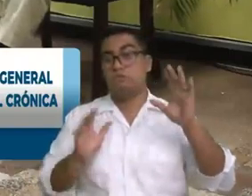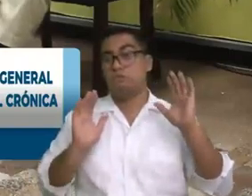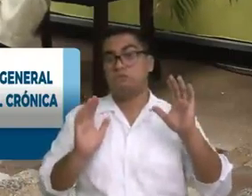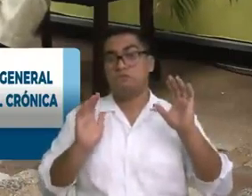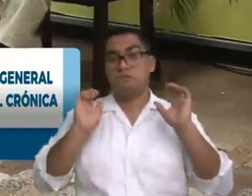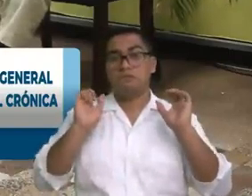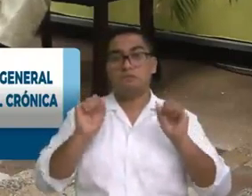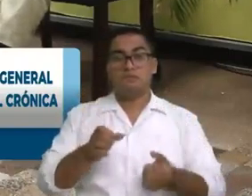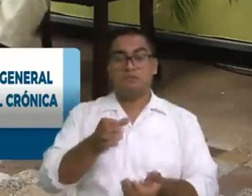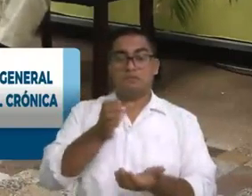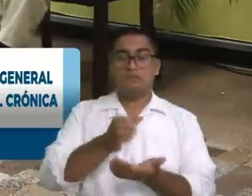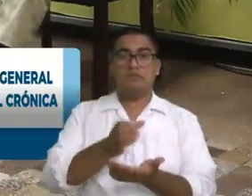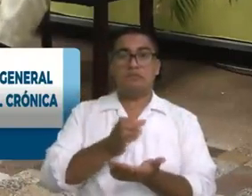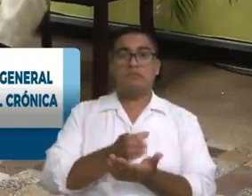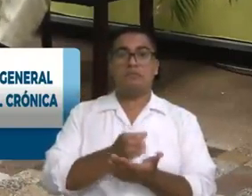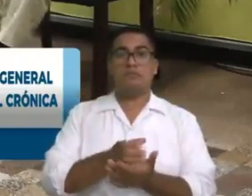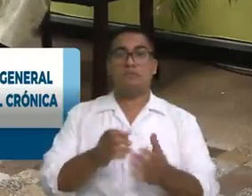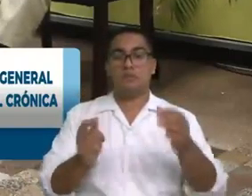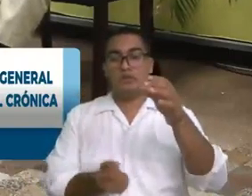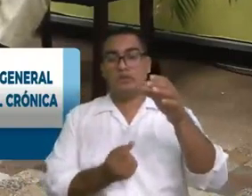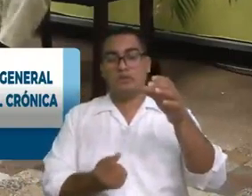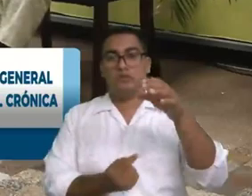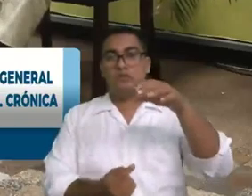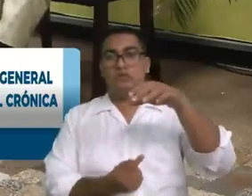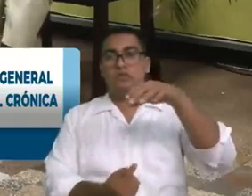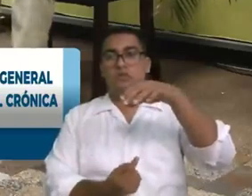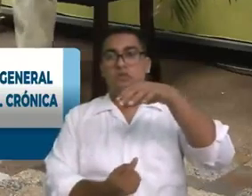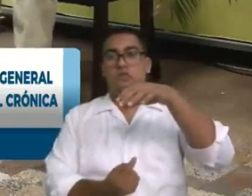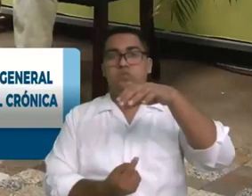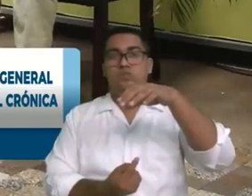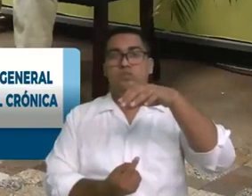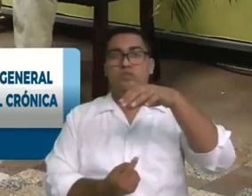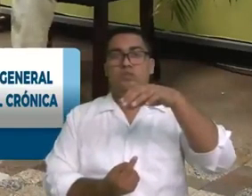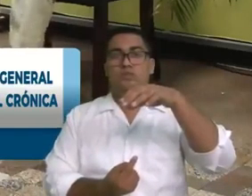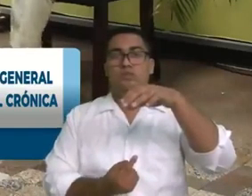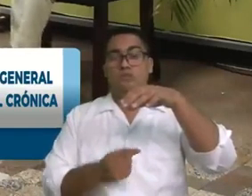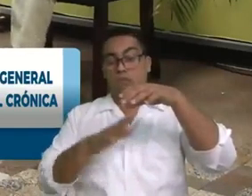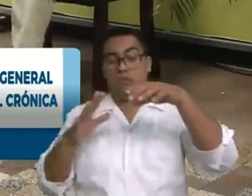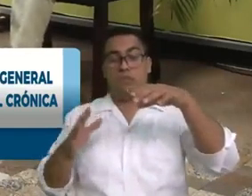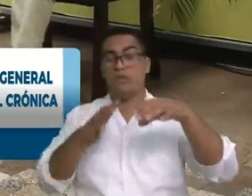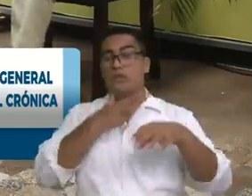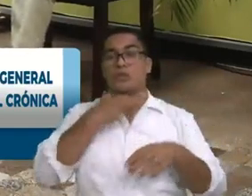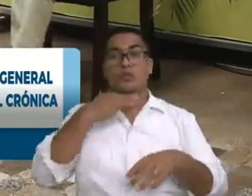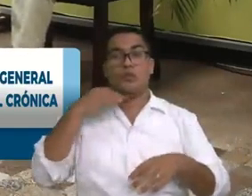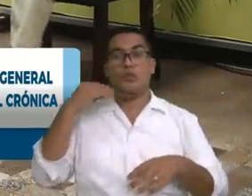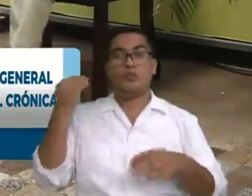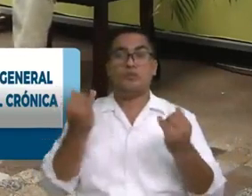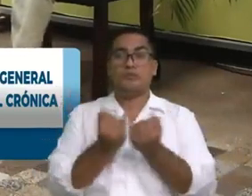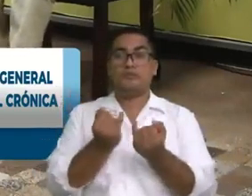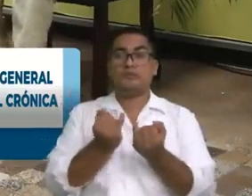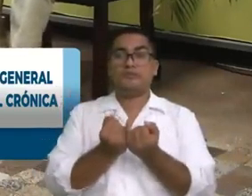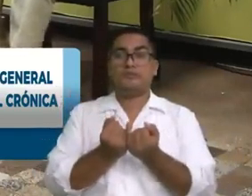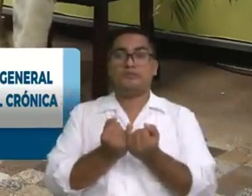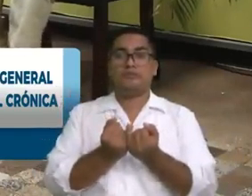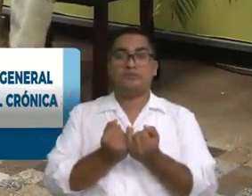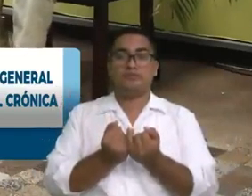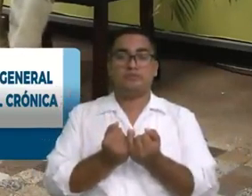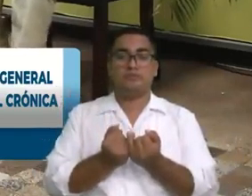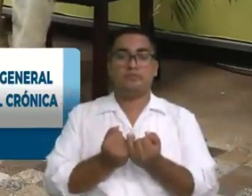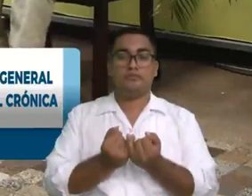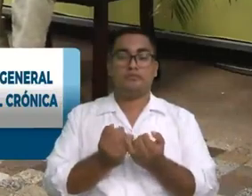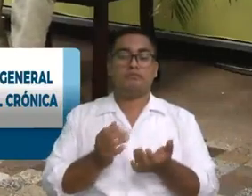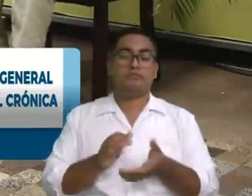licua el vaso, bien. El vaso de la licuadora se va a llenar de todo lo que le suceda, sí, pues prácticamente. Sí, todos los desechos. Desperdicio,